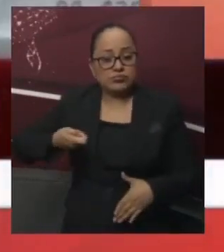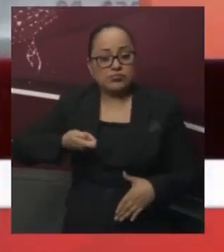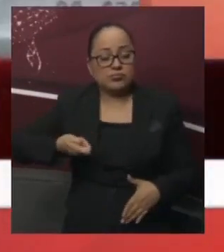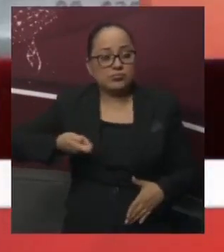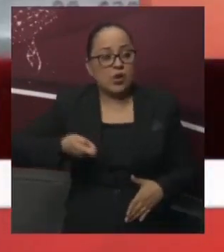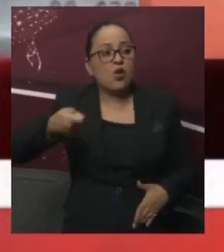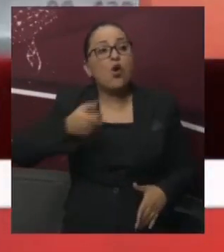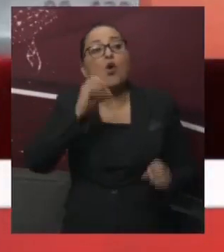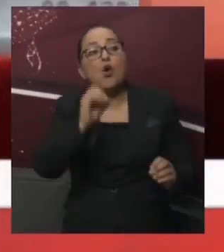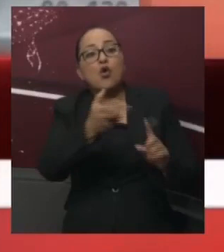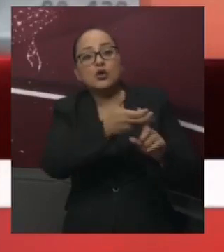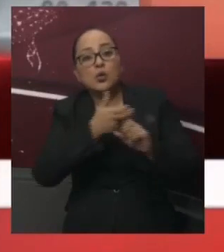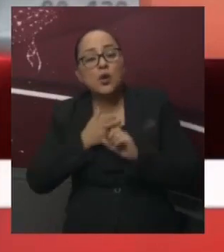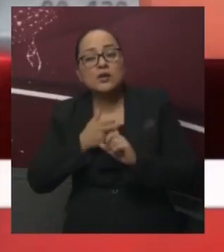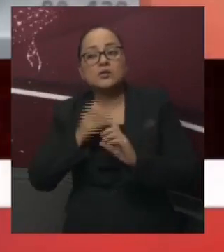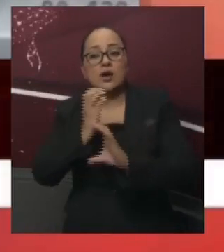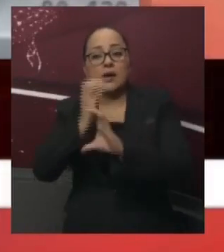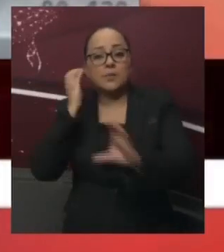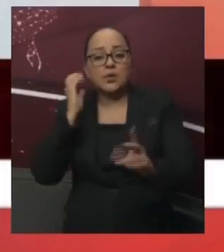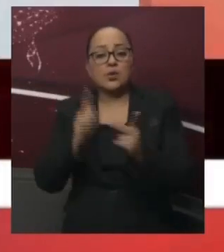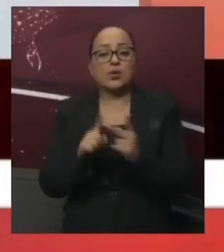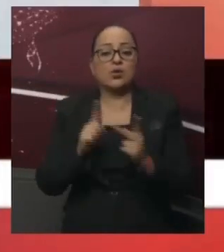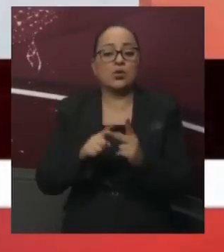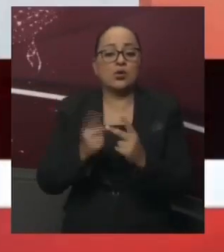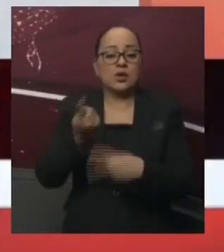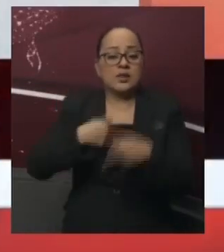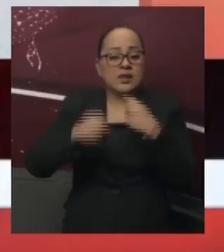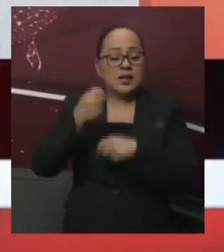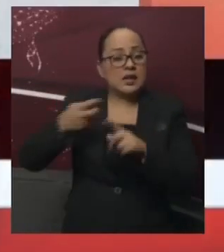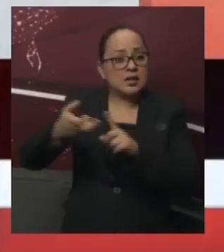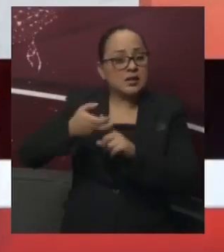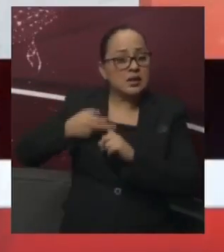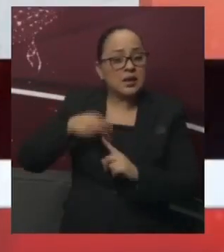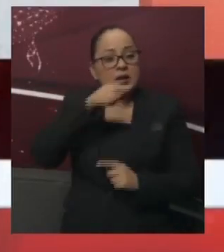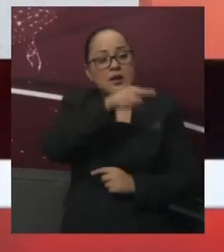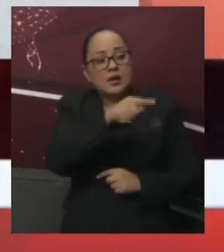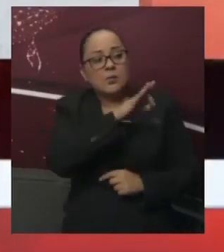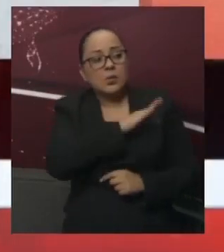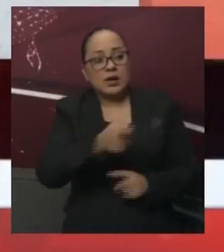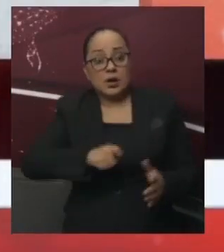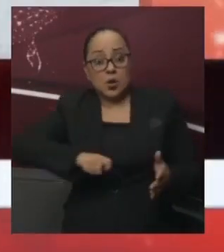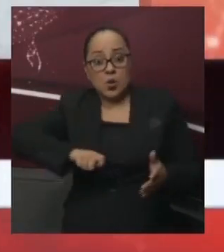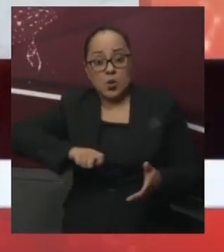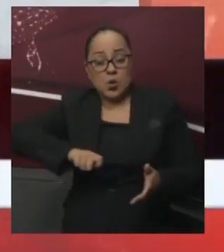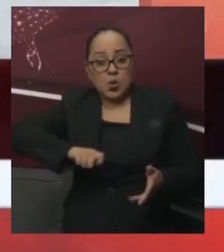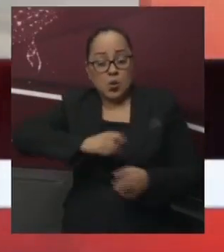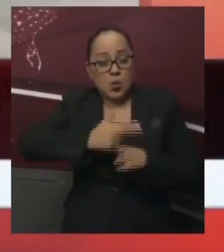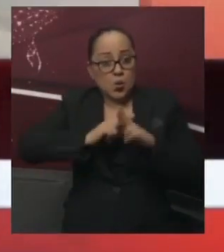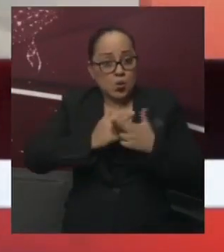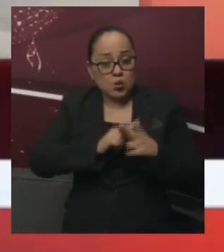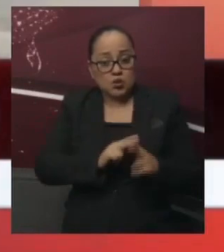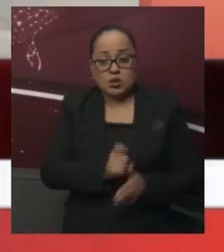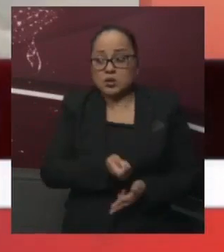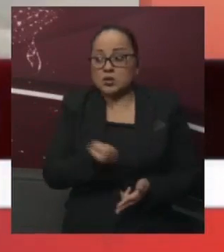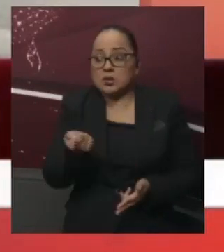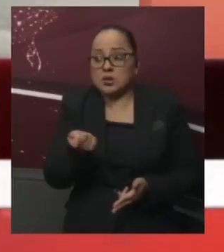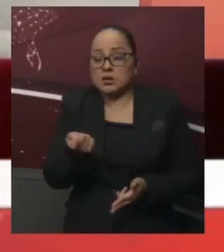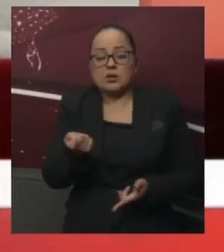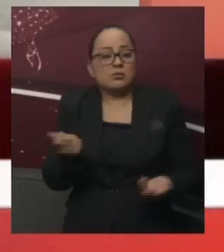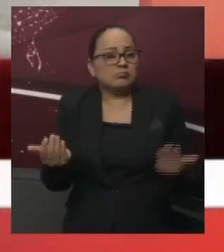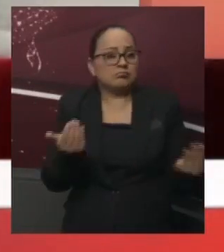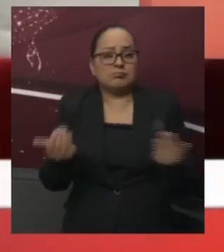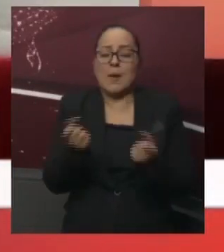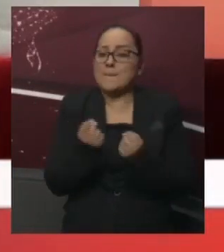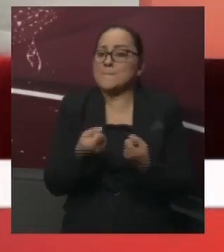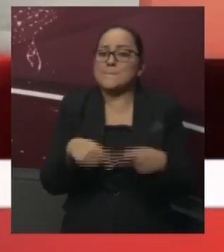de secuestro de un autobús o de un establecimiento, pues los policías no pueden responder con un cuchillo, ¿no? Es lo mismo con el uso de la fuerza,